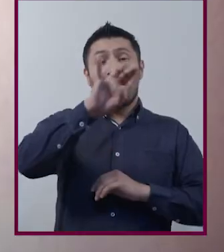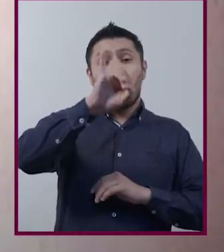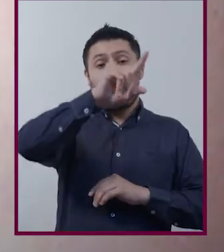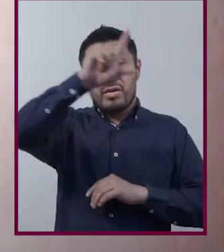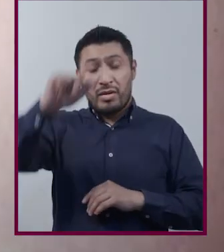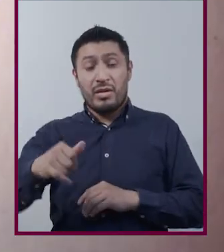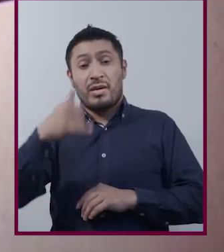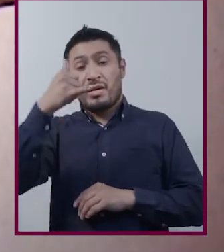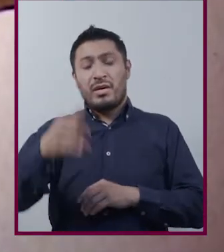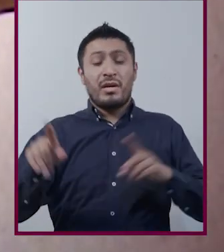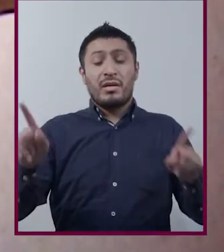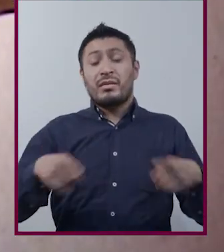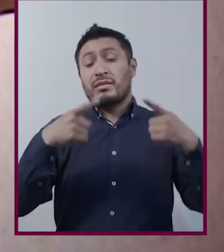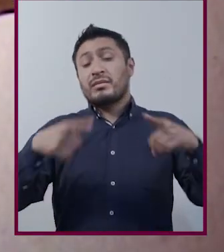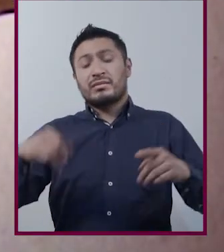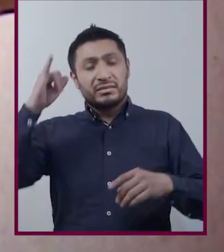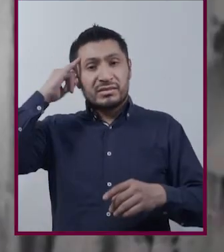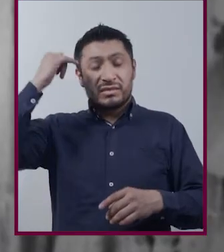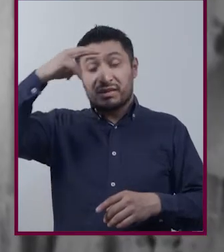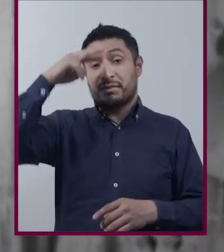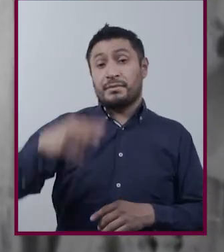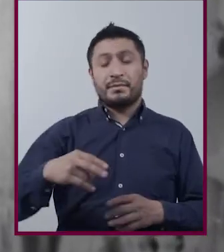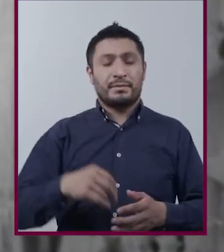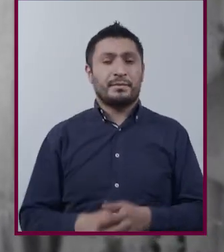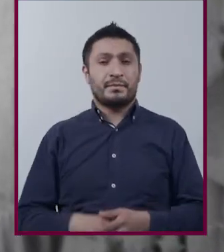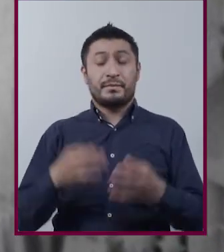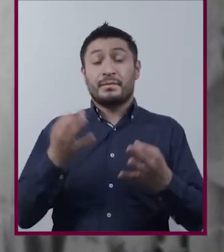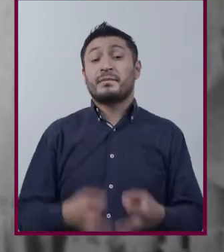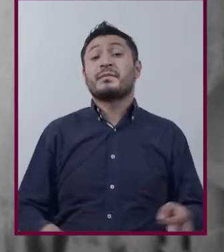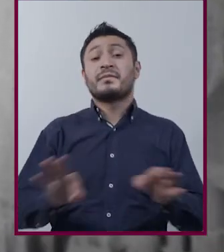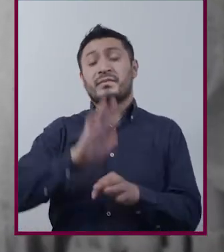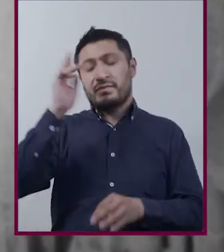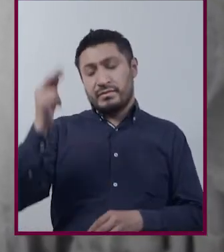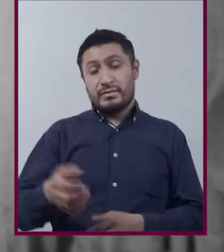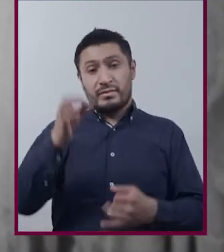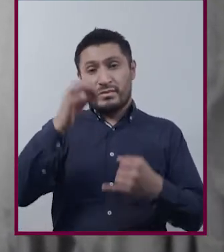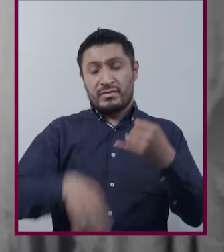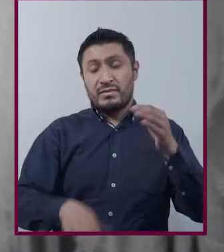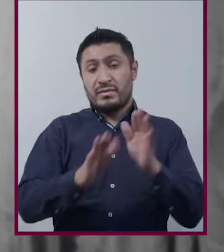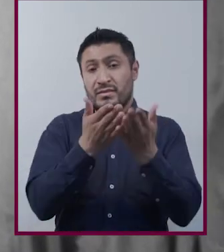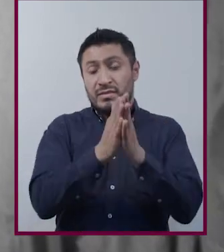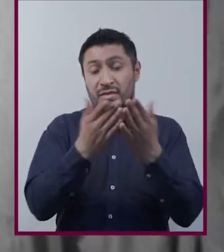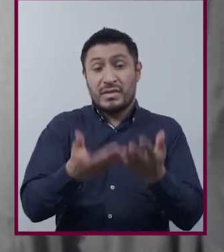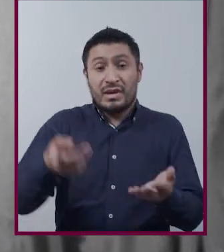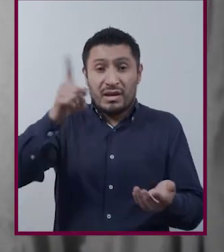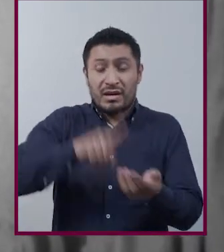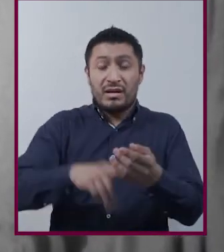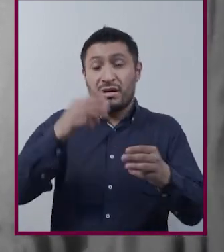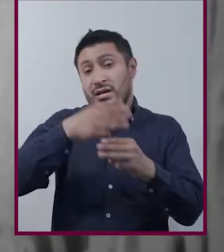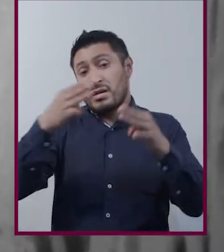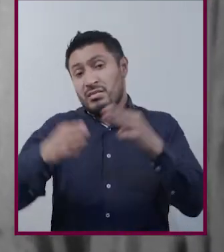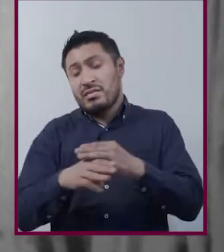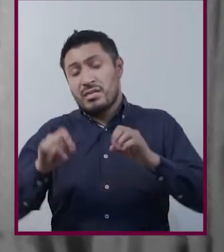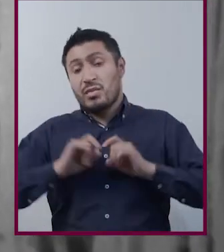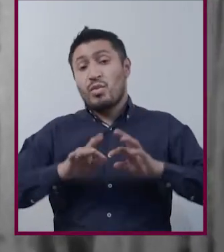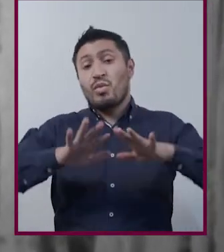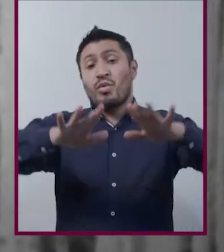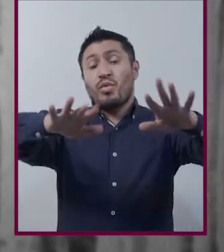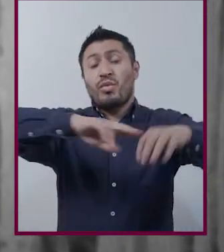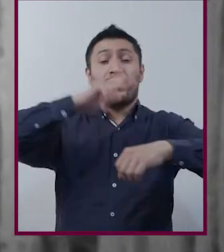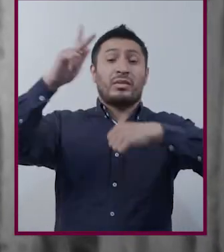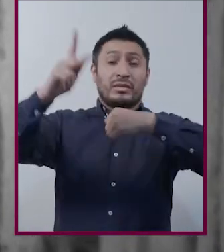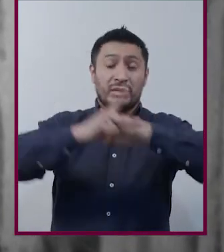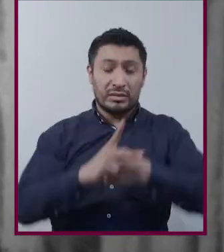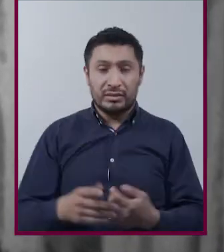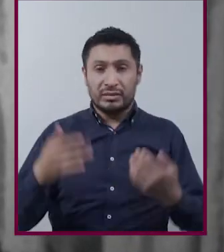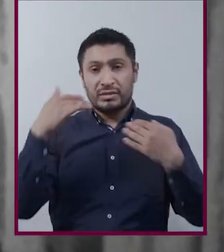y Ritmos indígenas de México. Cabe resaltar que esta última obra formó parte de los materiales que se difundieron en el país